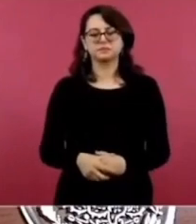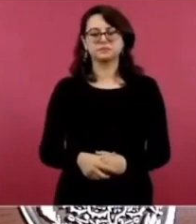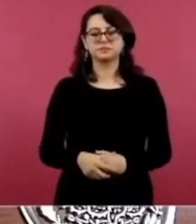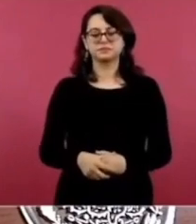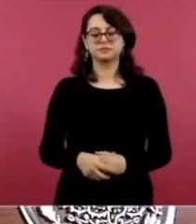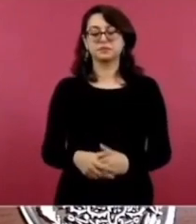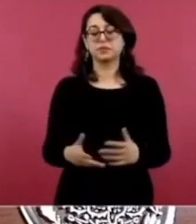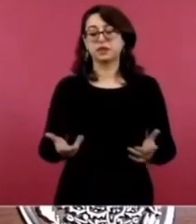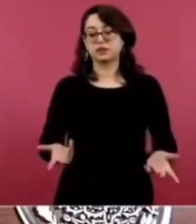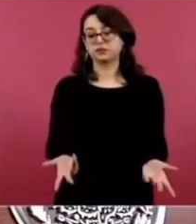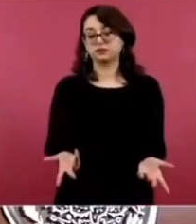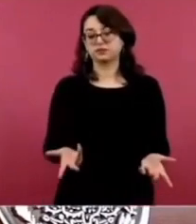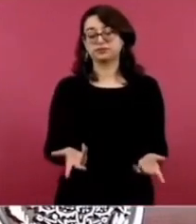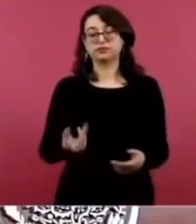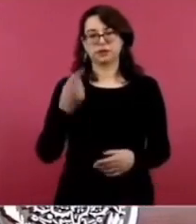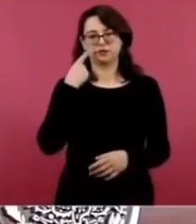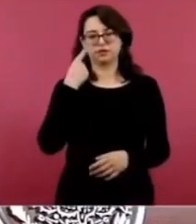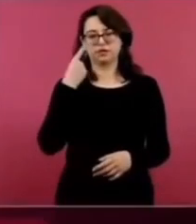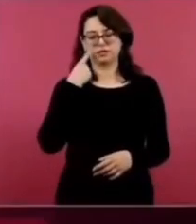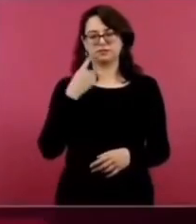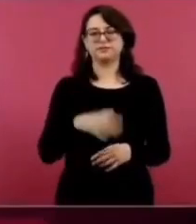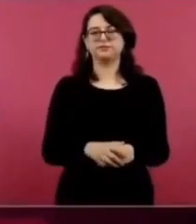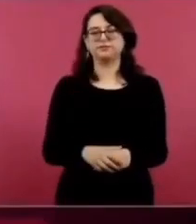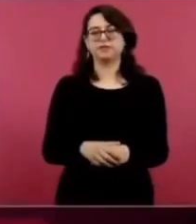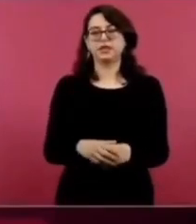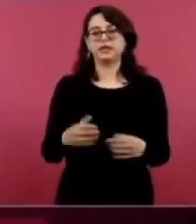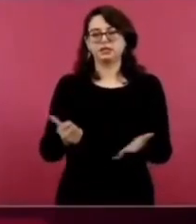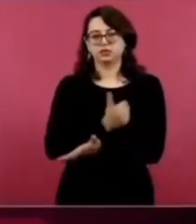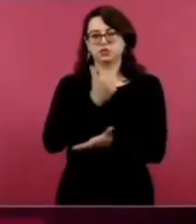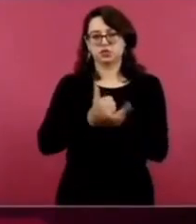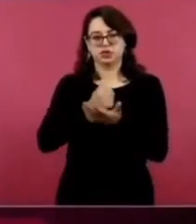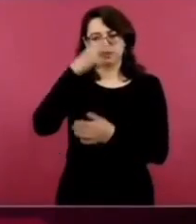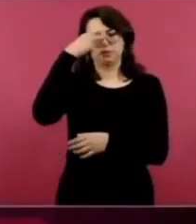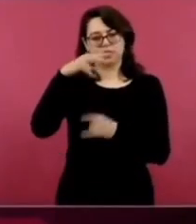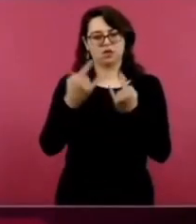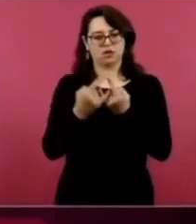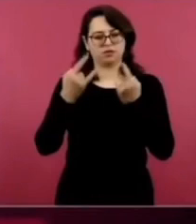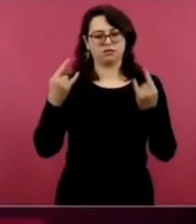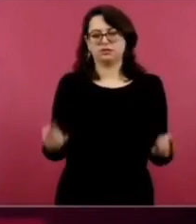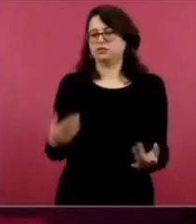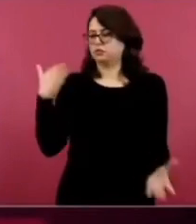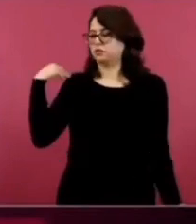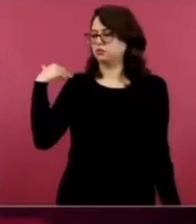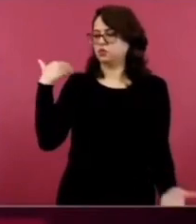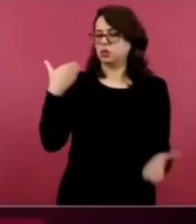Hubo en la historia de la ciudad, en la historia reciente,